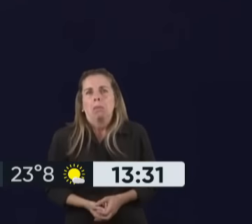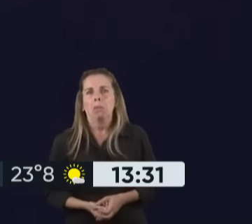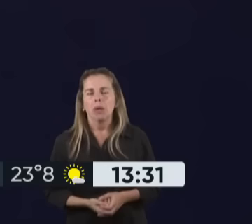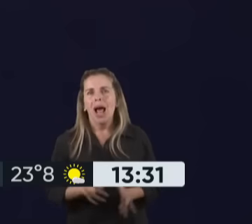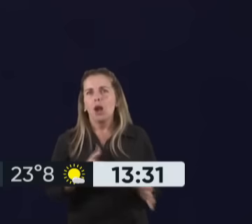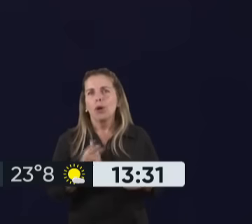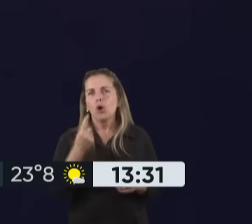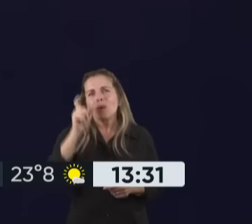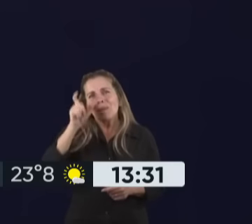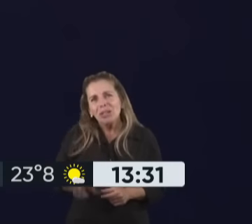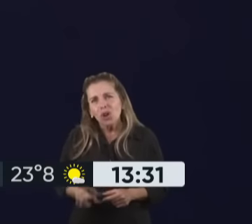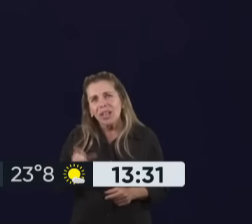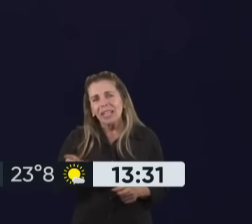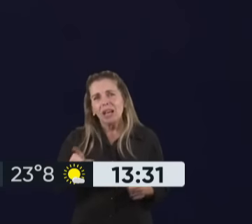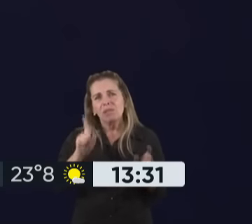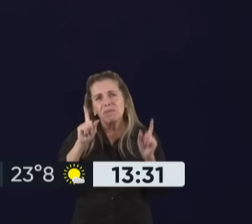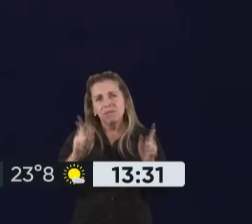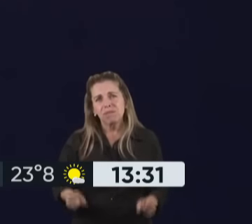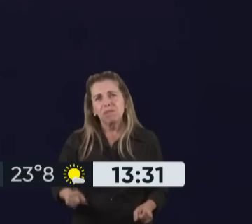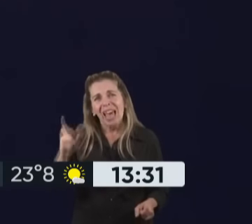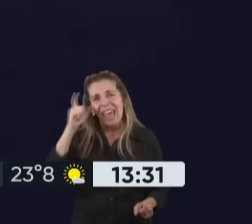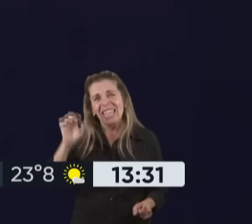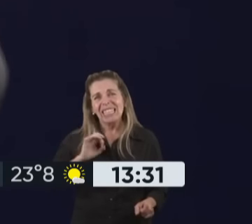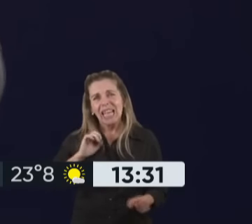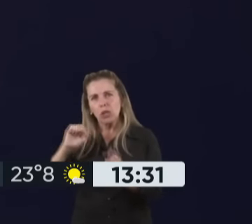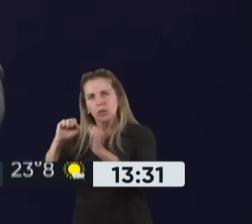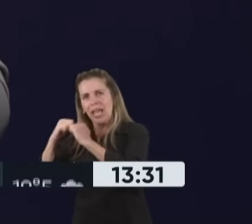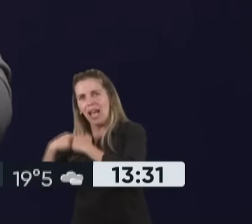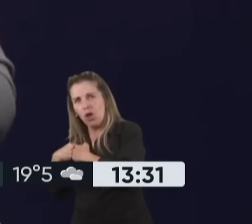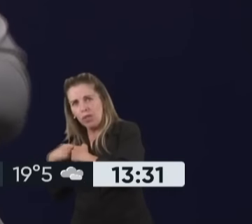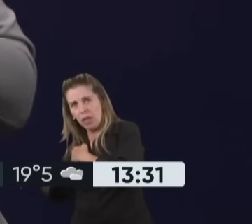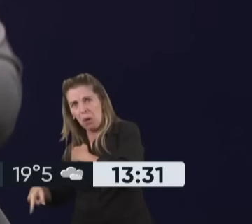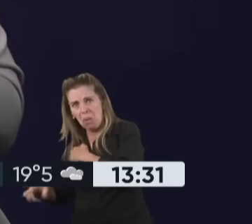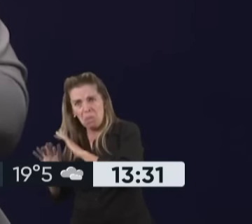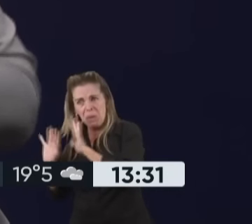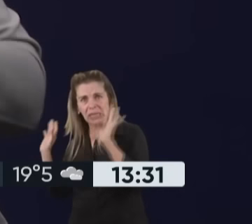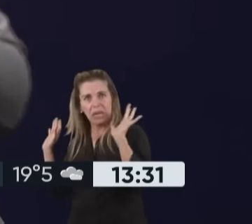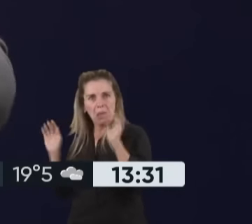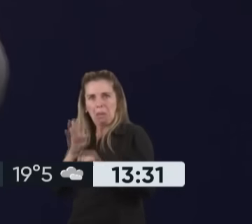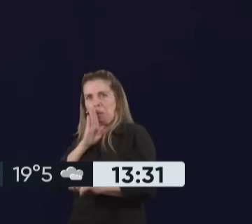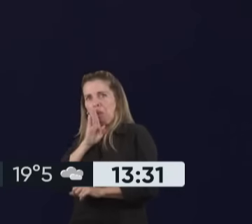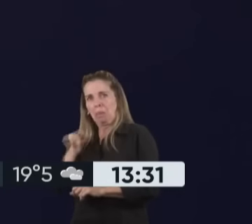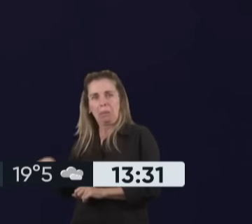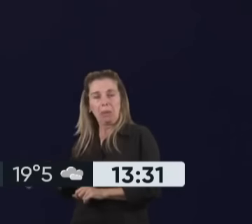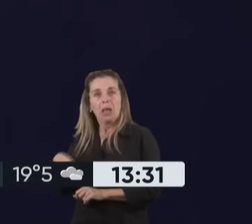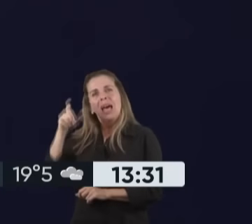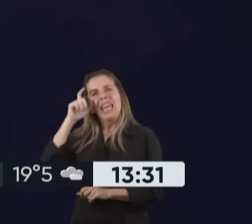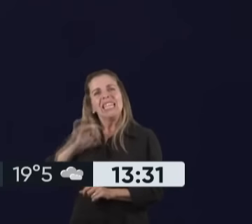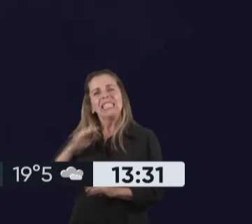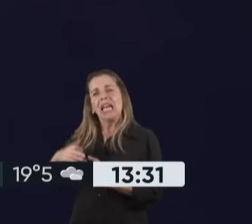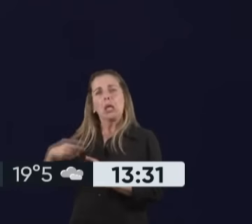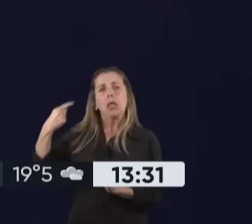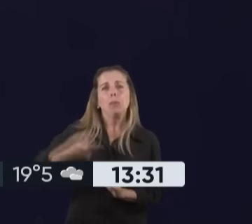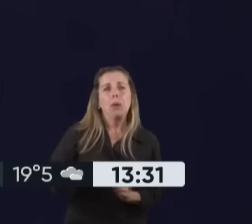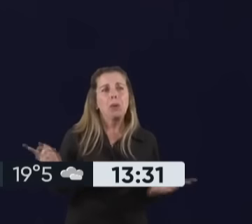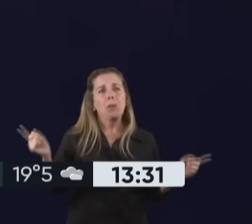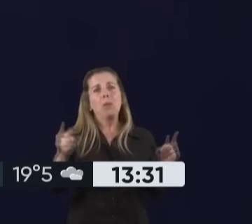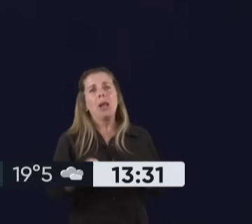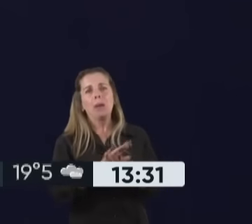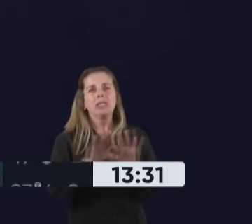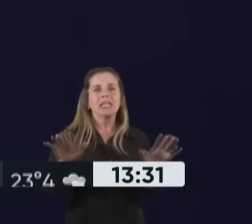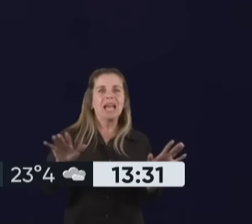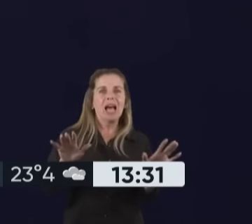años escondido y a los 10 años vuelve como Pancho por su casa y dice, yo no tengo más, no soy más asesino.